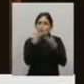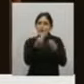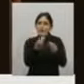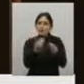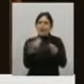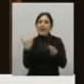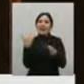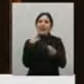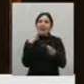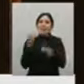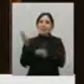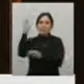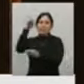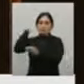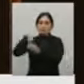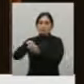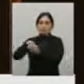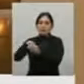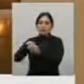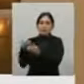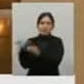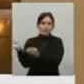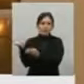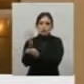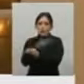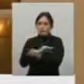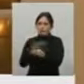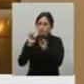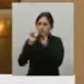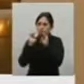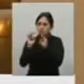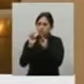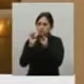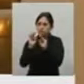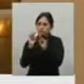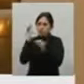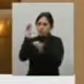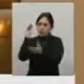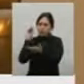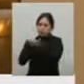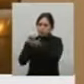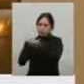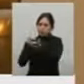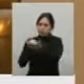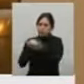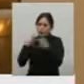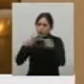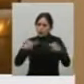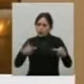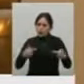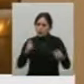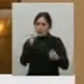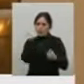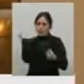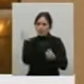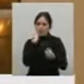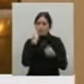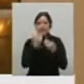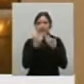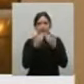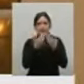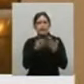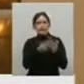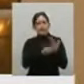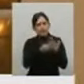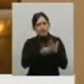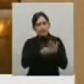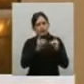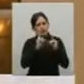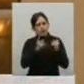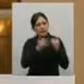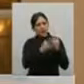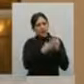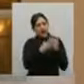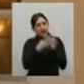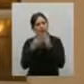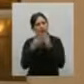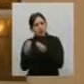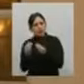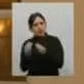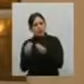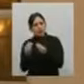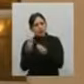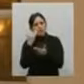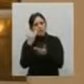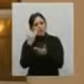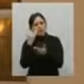poder hacerlo acá en Jujuy, agradeciéndole a la ministra de Ambiente y al ministro de Turismo, bueno, que nos ceden la casa y la invitación para que esto sea usado como